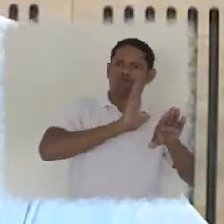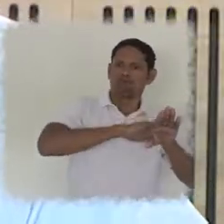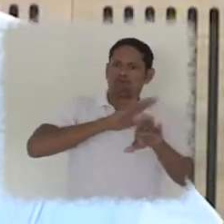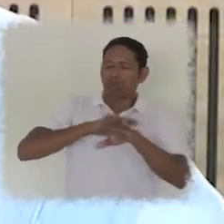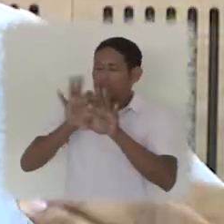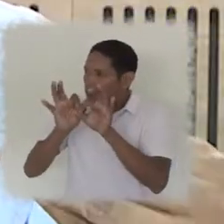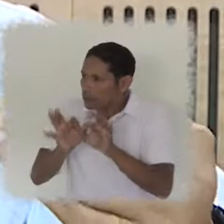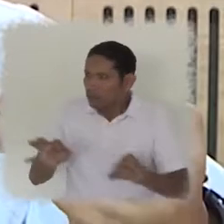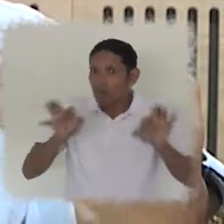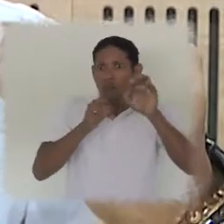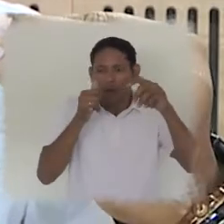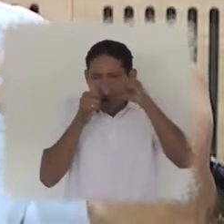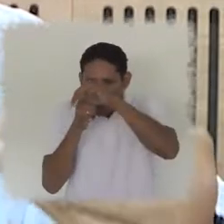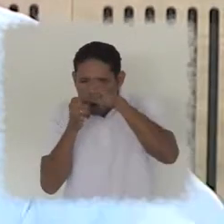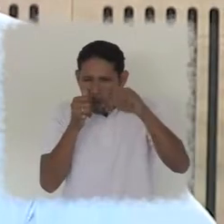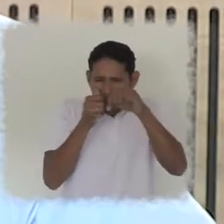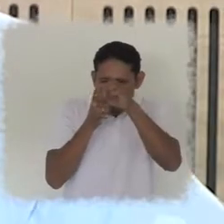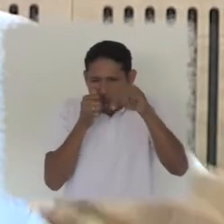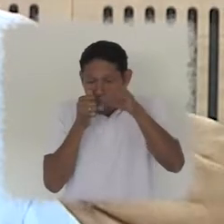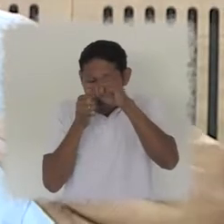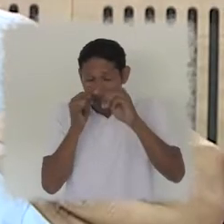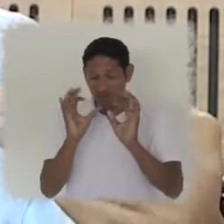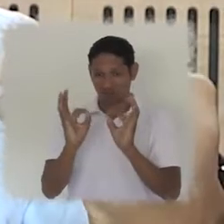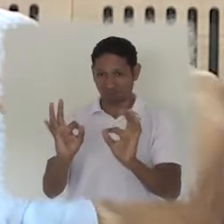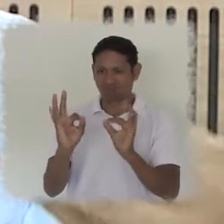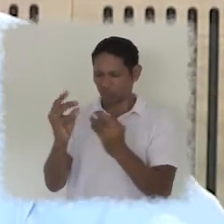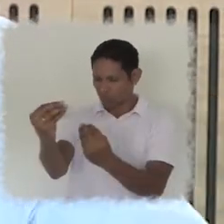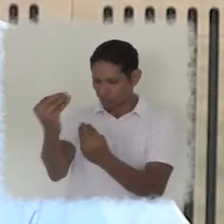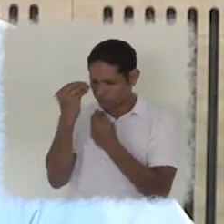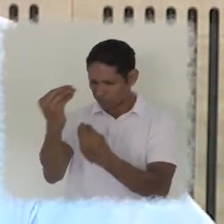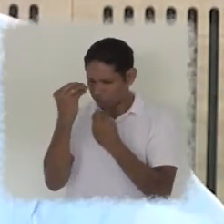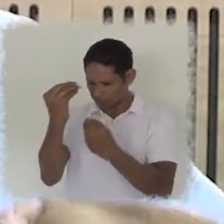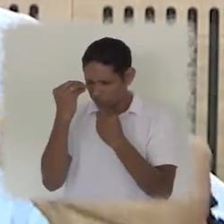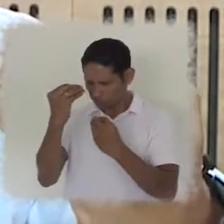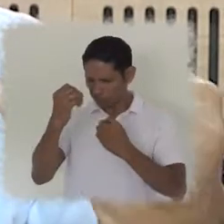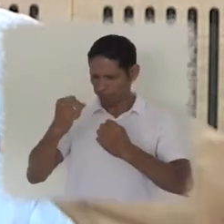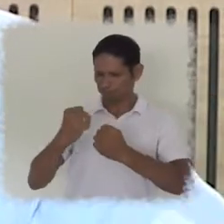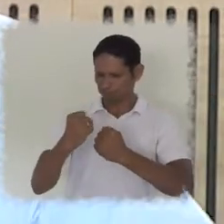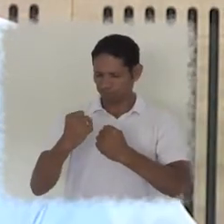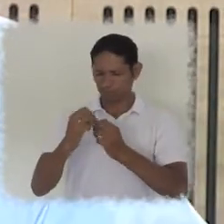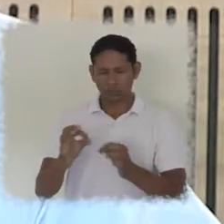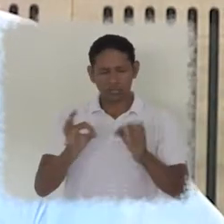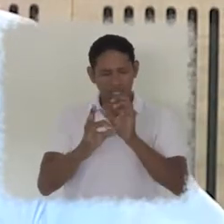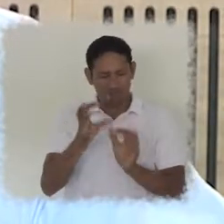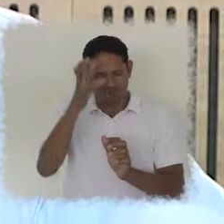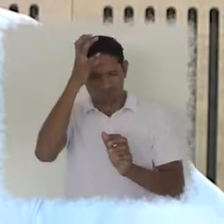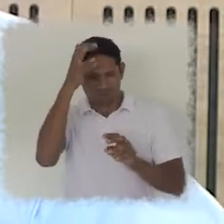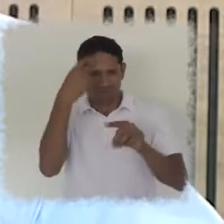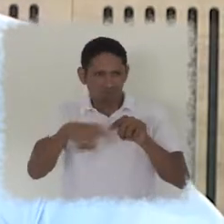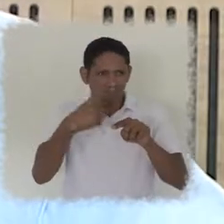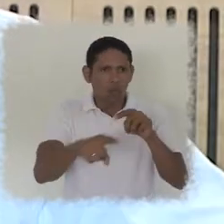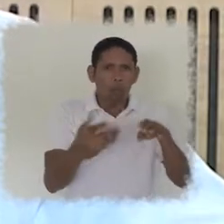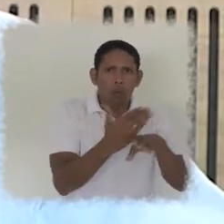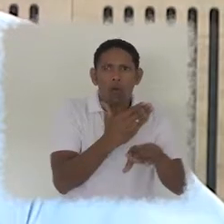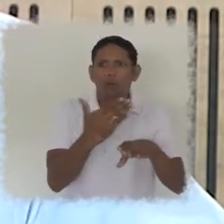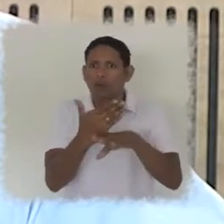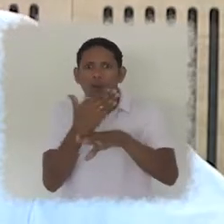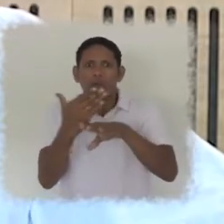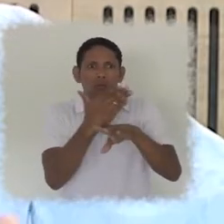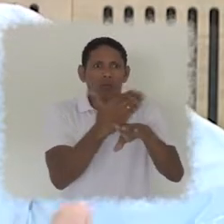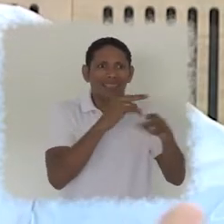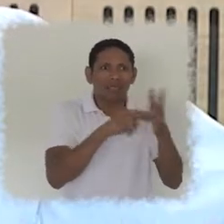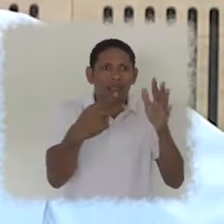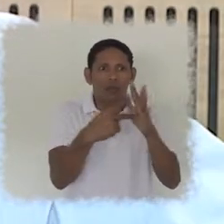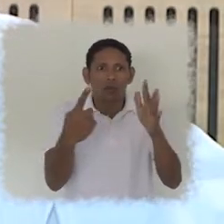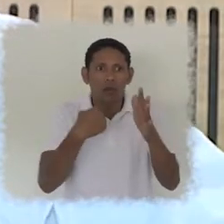que tenga ingenieros electrónicos bien formados, motivados, para darle solución a